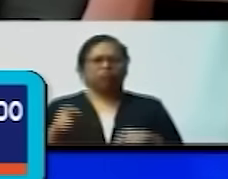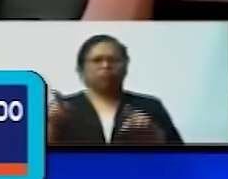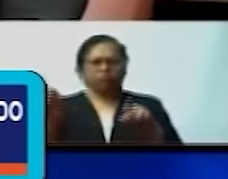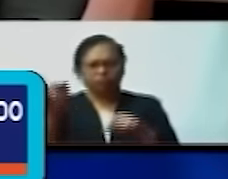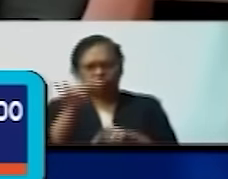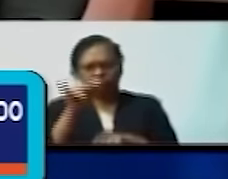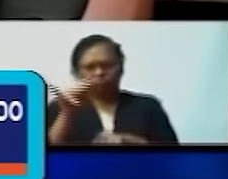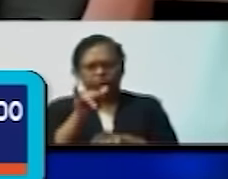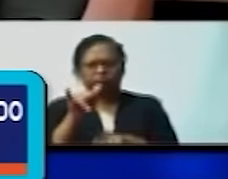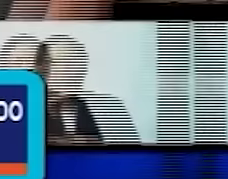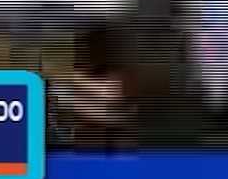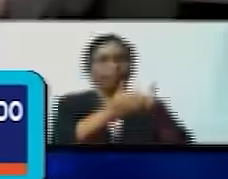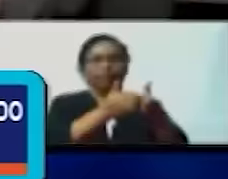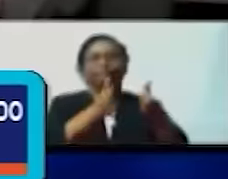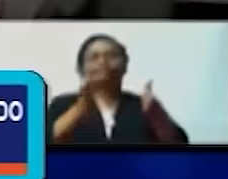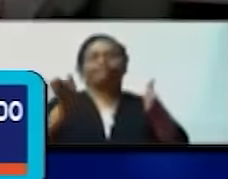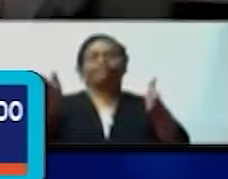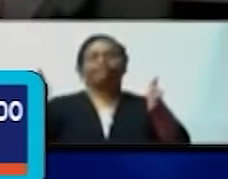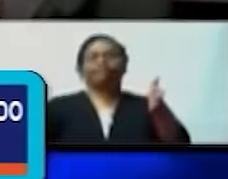de Drogas.